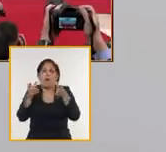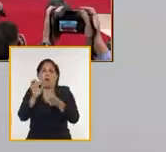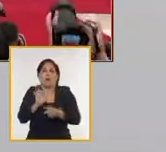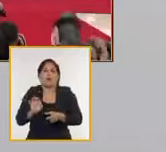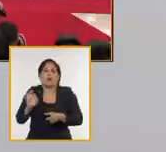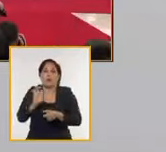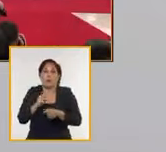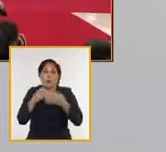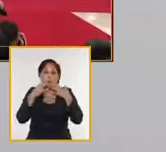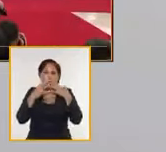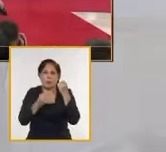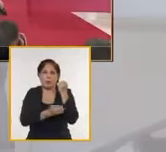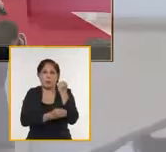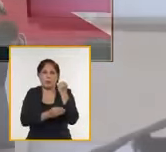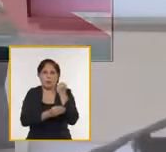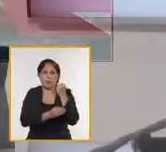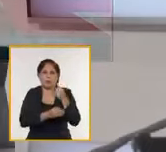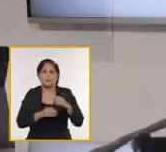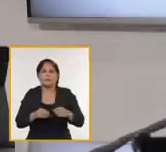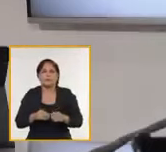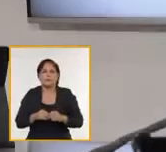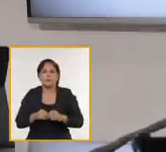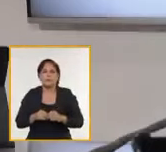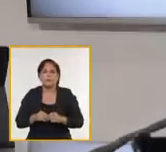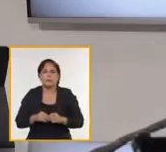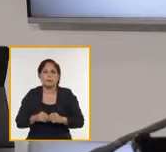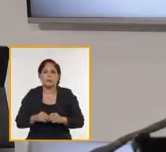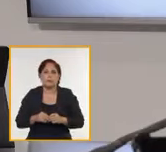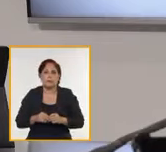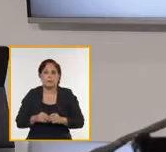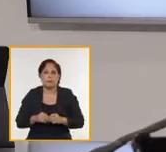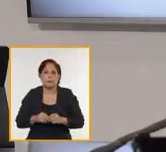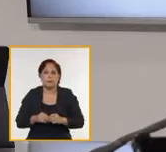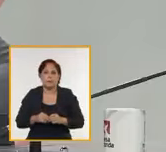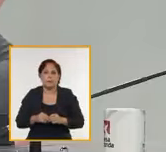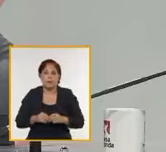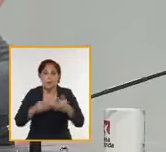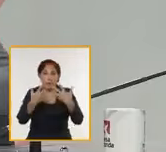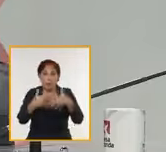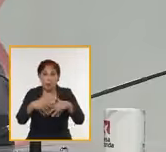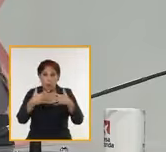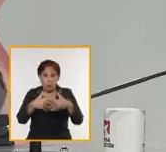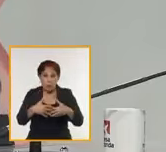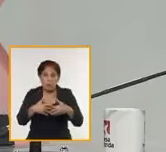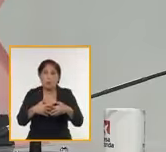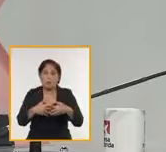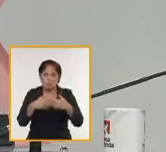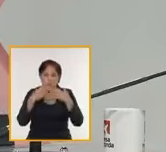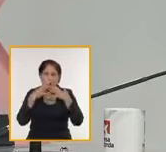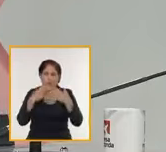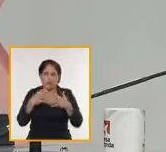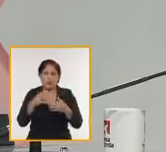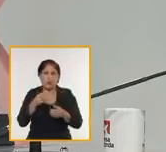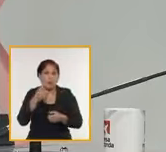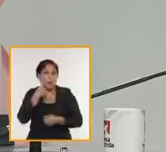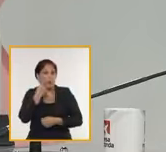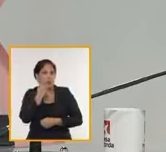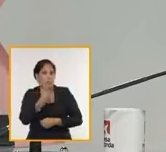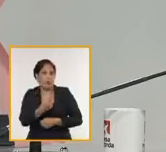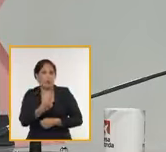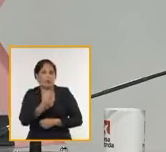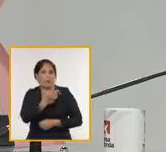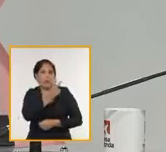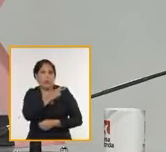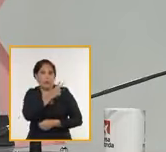además 1/4 del PIB mundial. Ahora, cuando uno ve la cantidad de jefes de Estado, cuando existe un